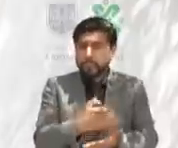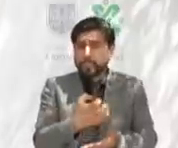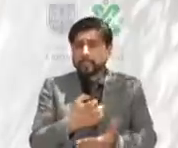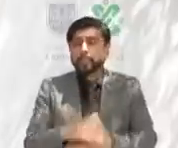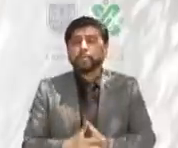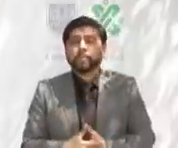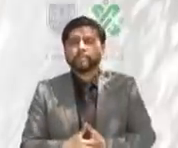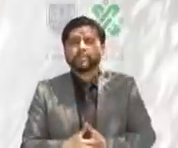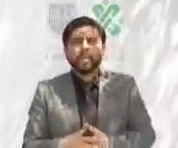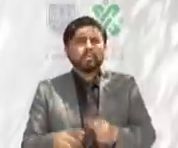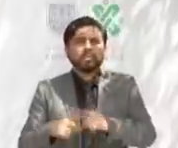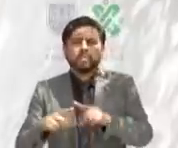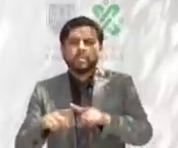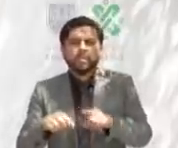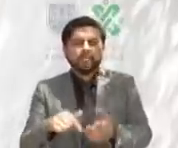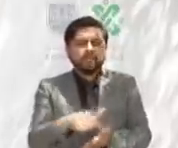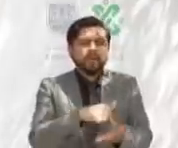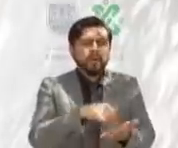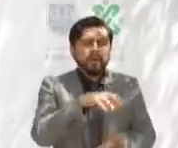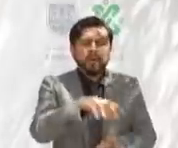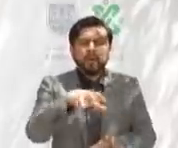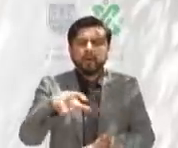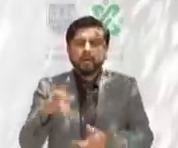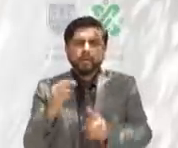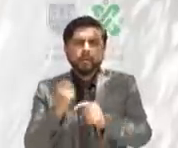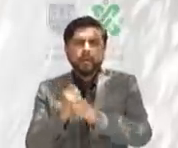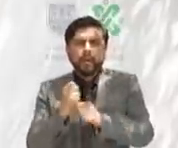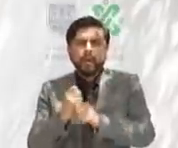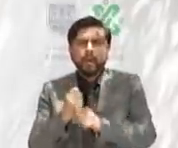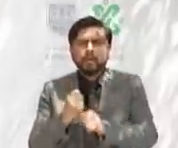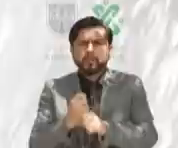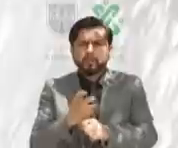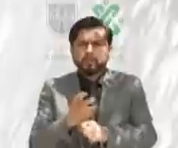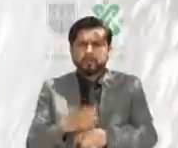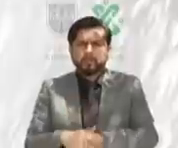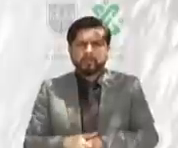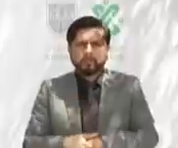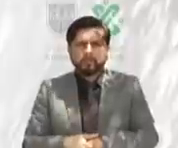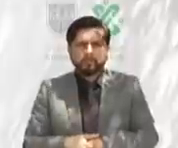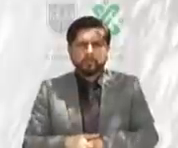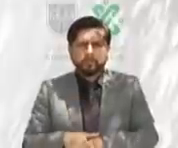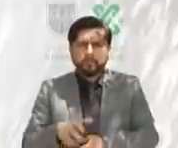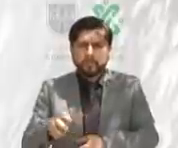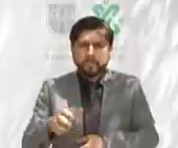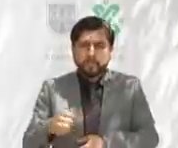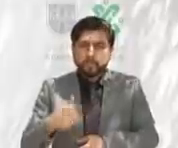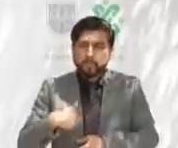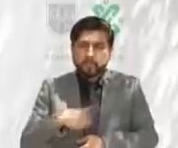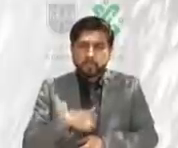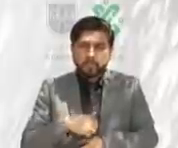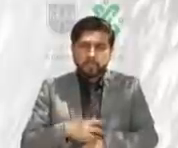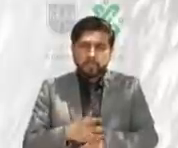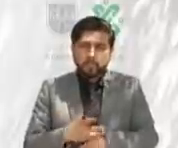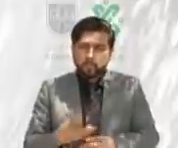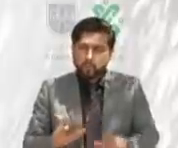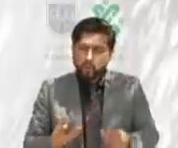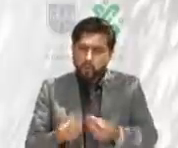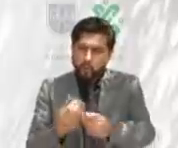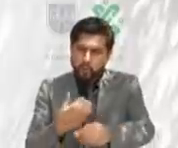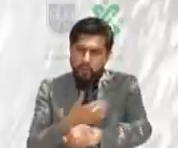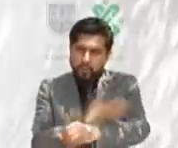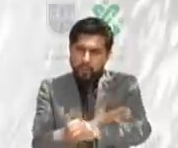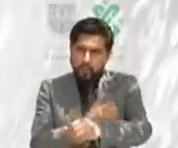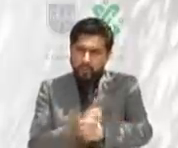en donde hay rutas de transporte masivo que tienen que ser acompañadas. En el caso